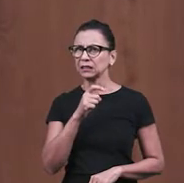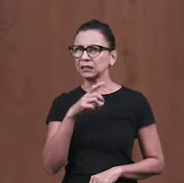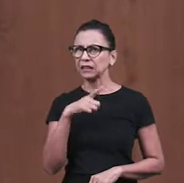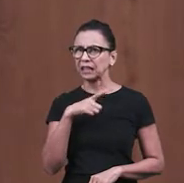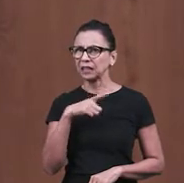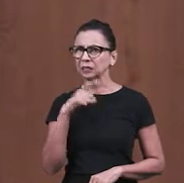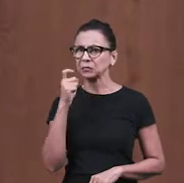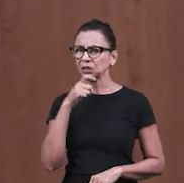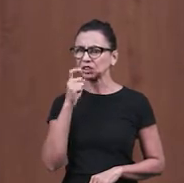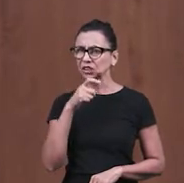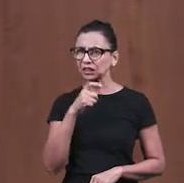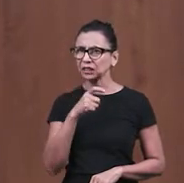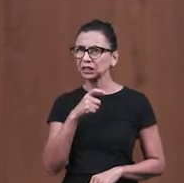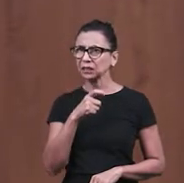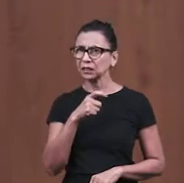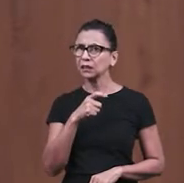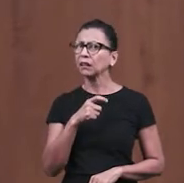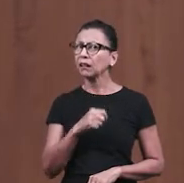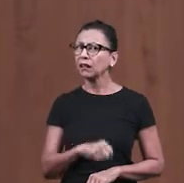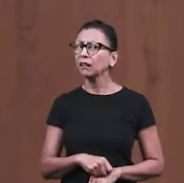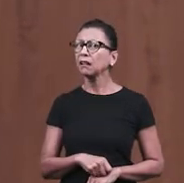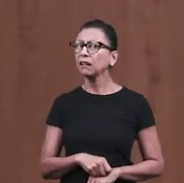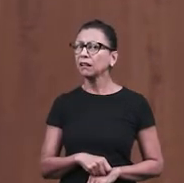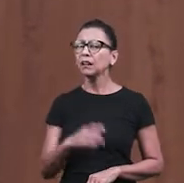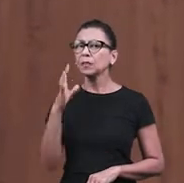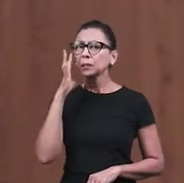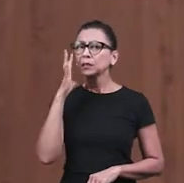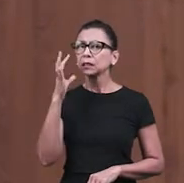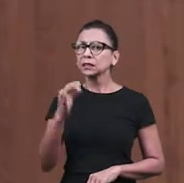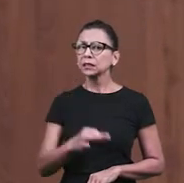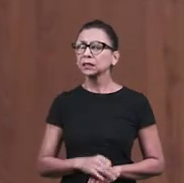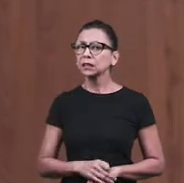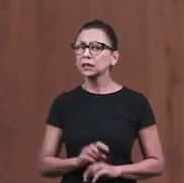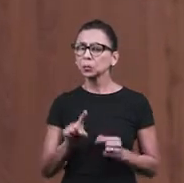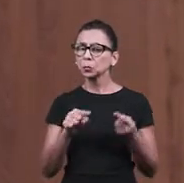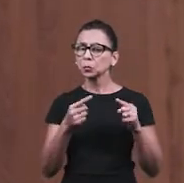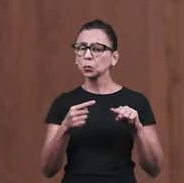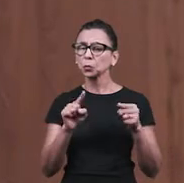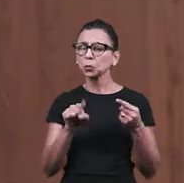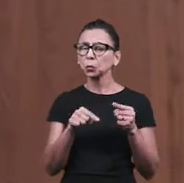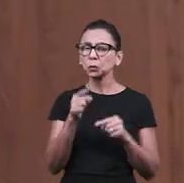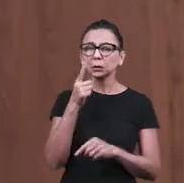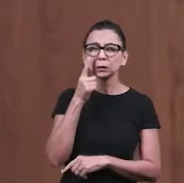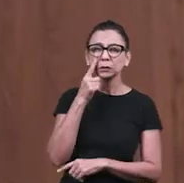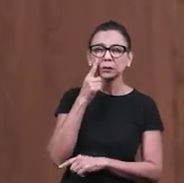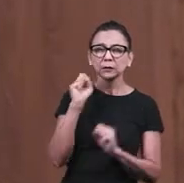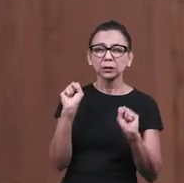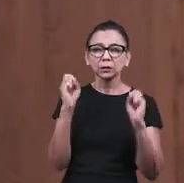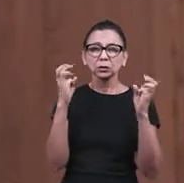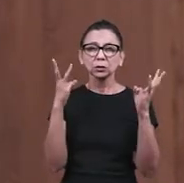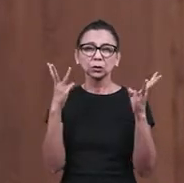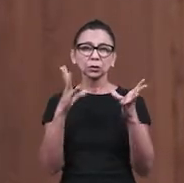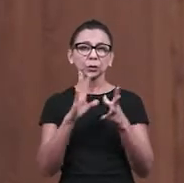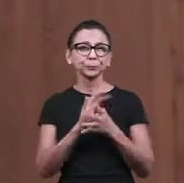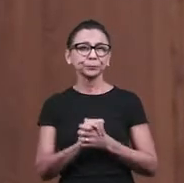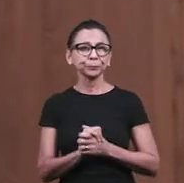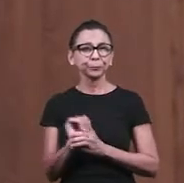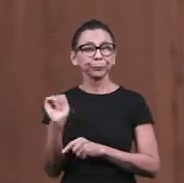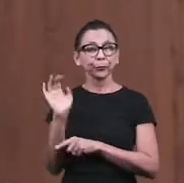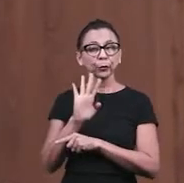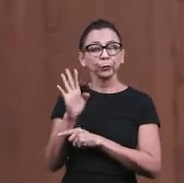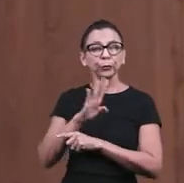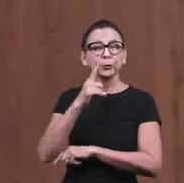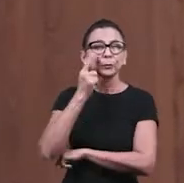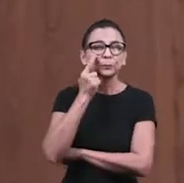agrada a Dios. Presta atención a las músicas que escuchas, a las películas que asistes, a